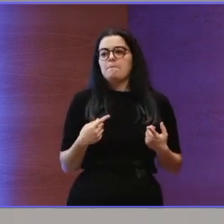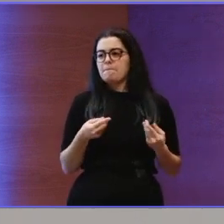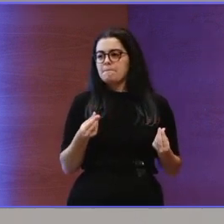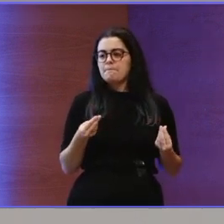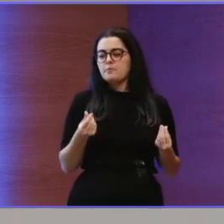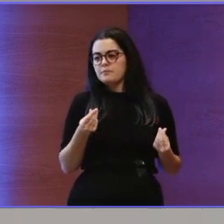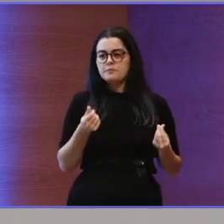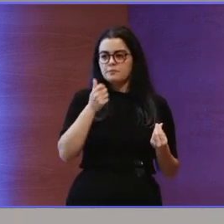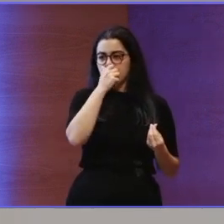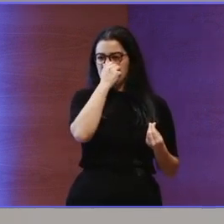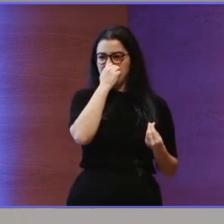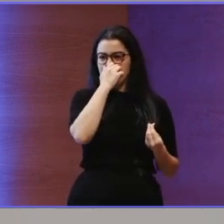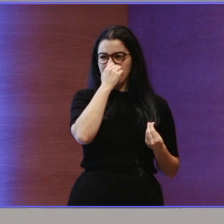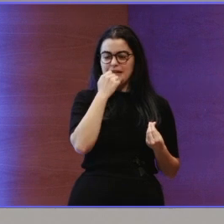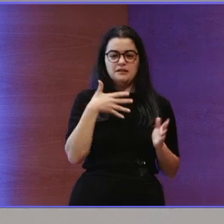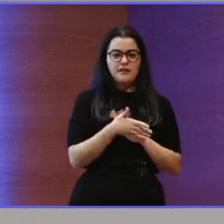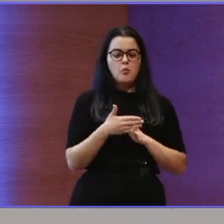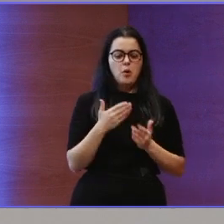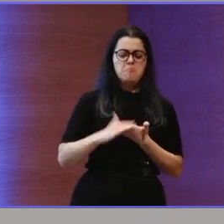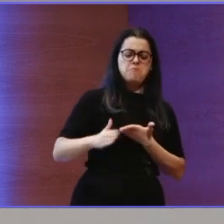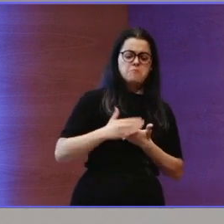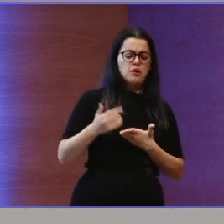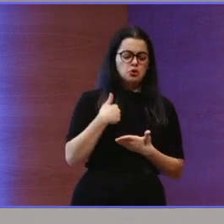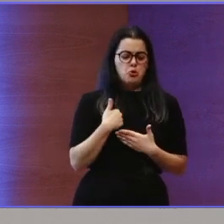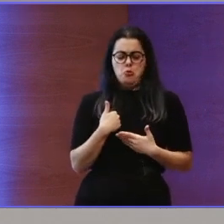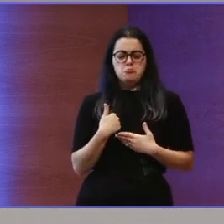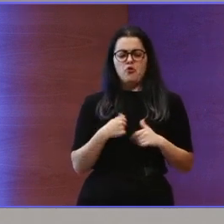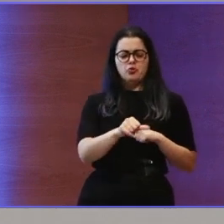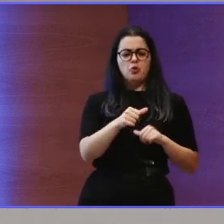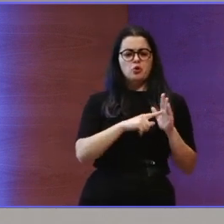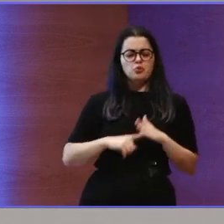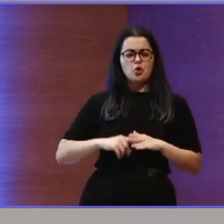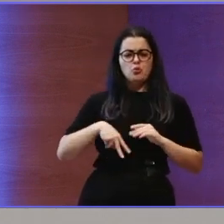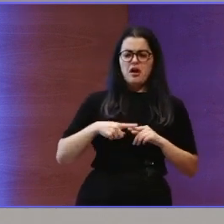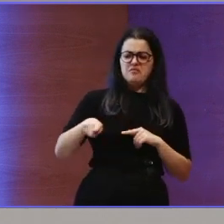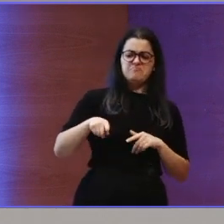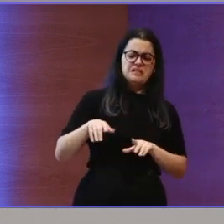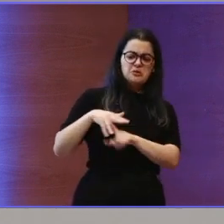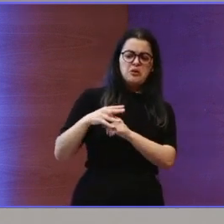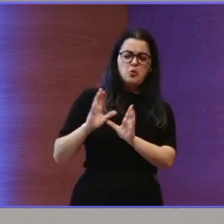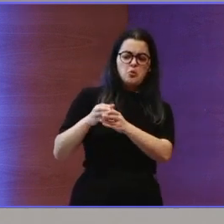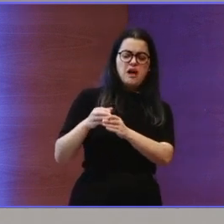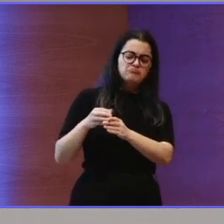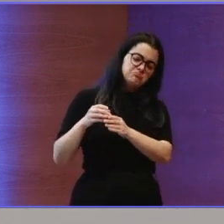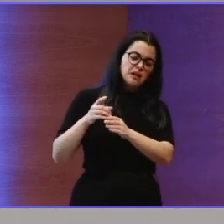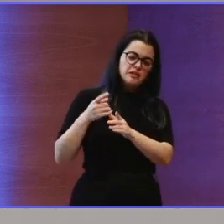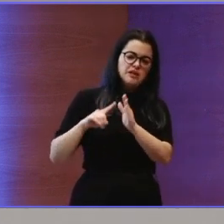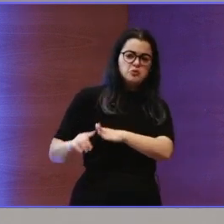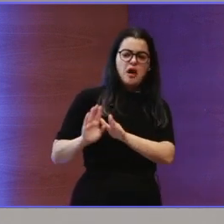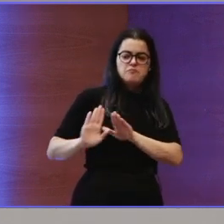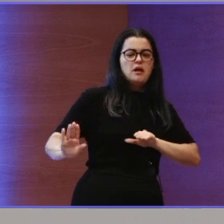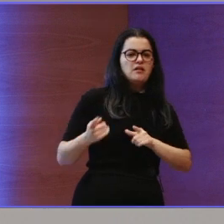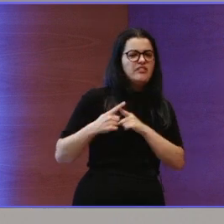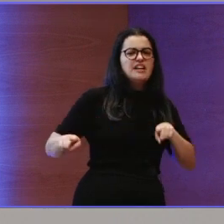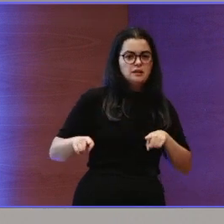de de una brecha no entre entre los entre ellos y y nosotras con lo cual el tercer sector si es un elemento en el que hay ciudadanía más o